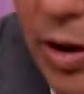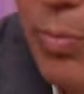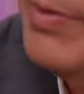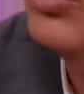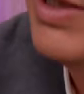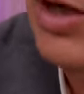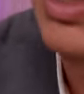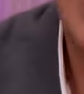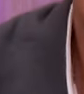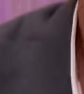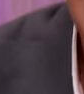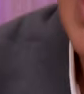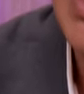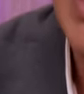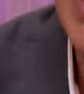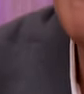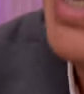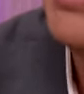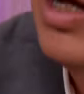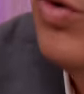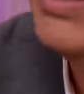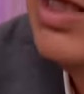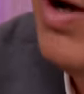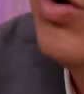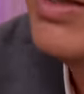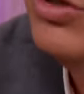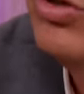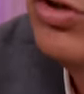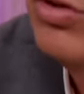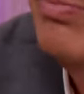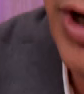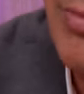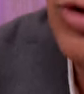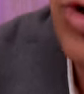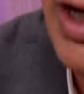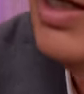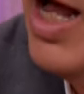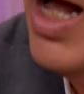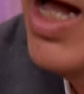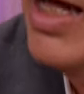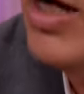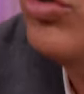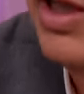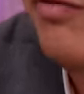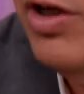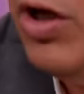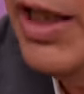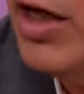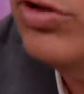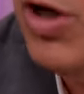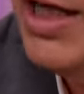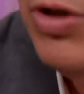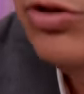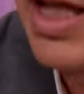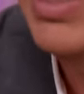o el incumplimiento de esta cautelar era que le embarguen las cuentas del banco nación por el monto que la la corte definió que tenía